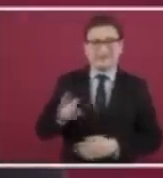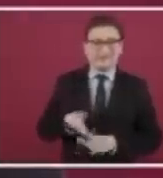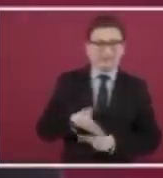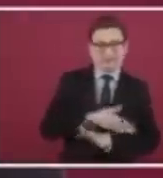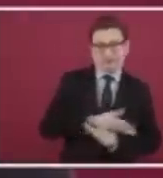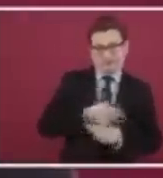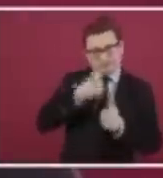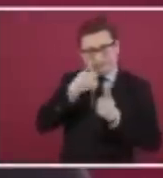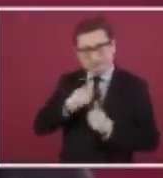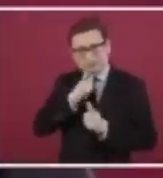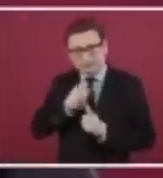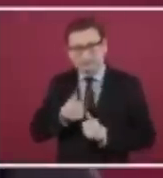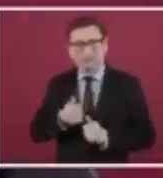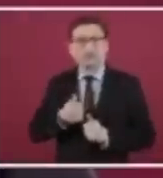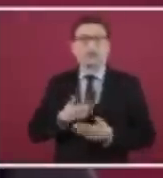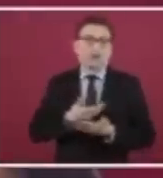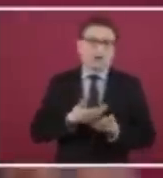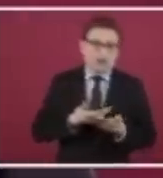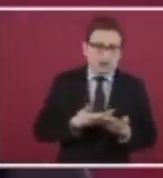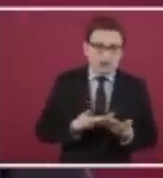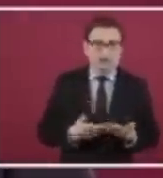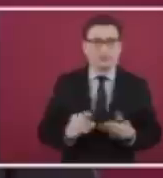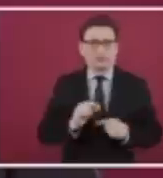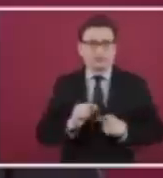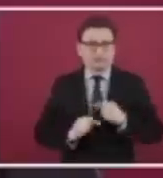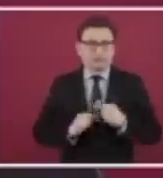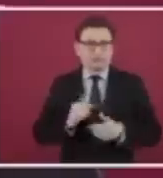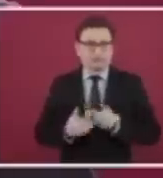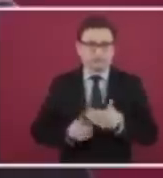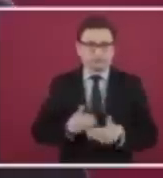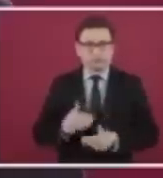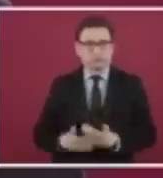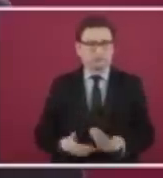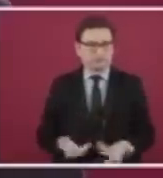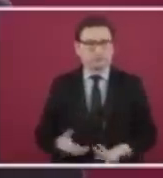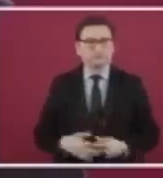Entonces está llegando hace relativamente poco